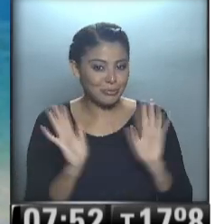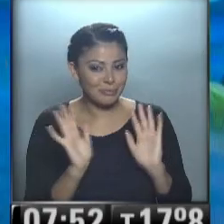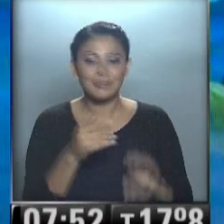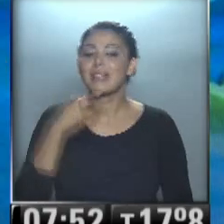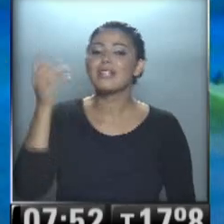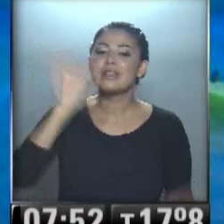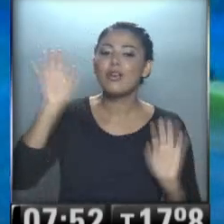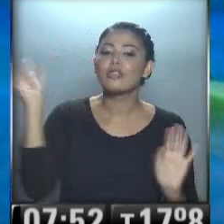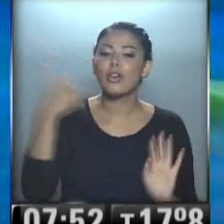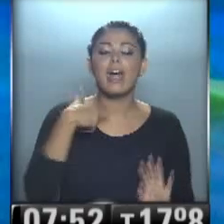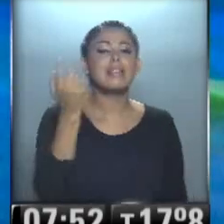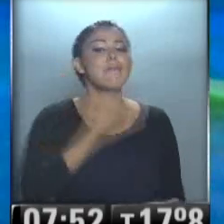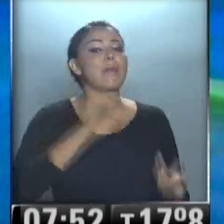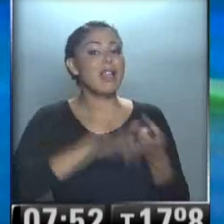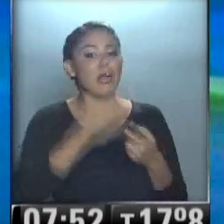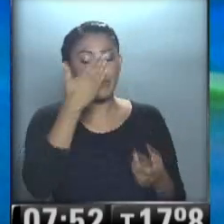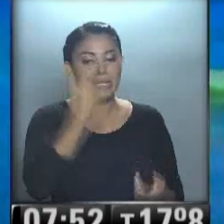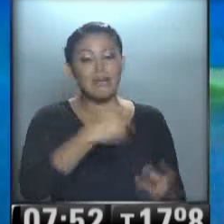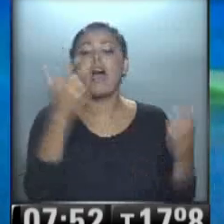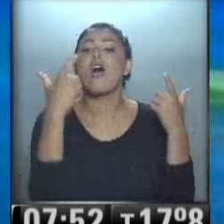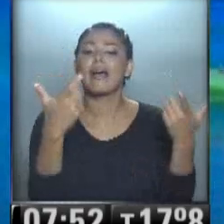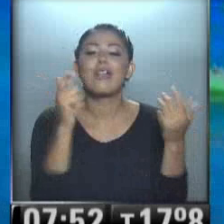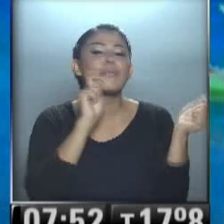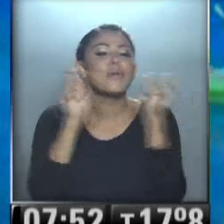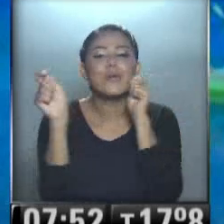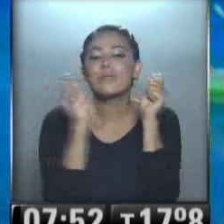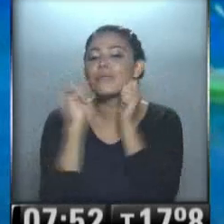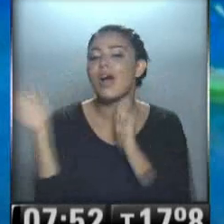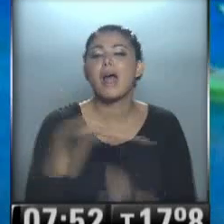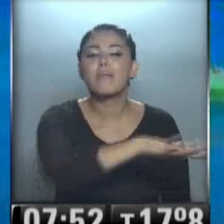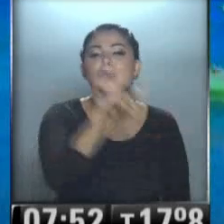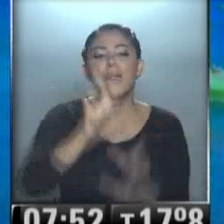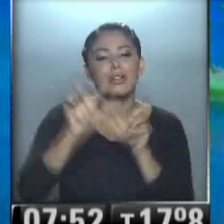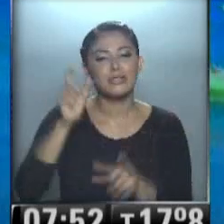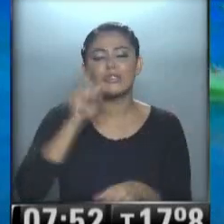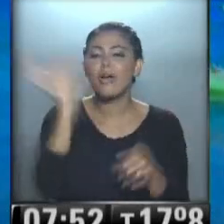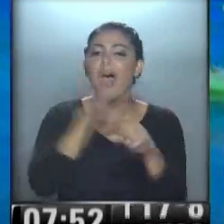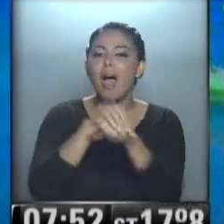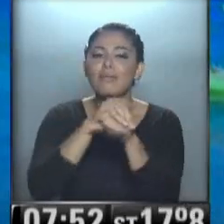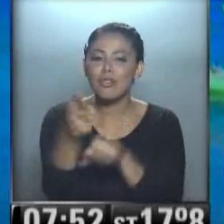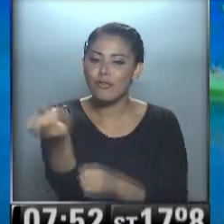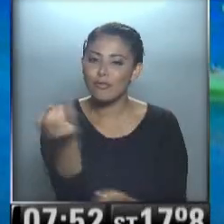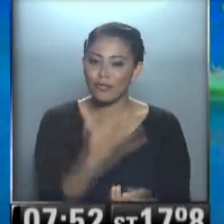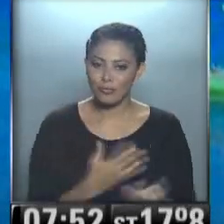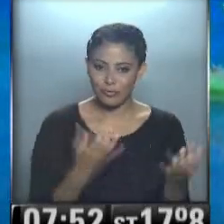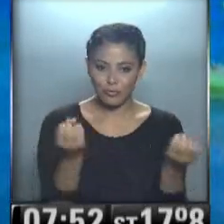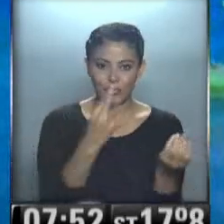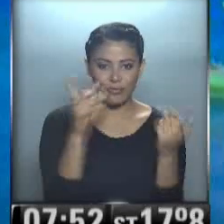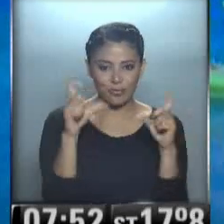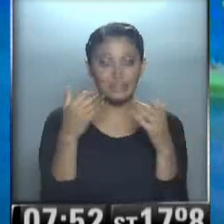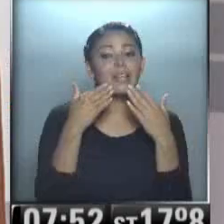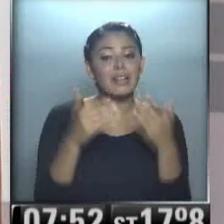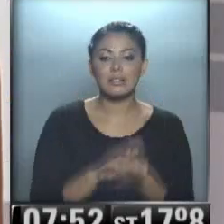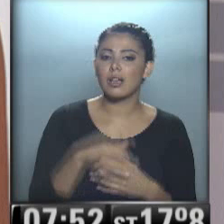Saludos para dice todos. Dice mi marido que me va a llevar, ojalá. Besos a esa gente, a esos amigos que mandan fotos.